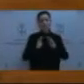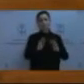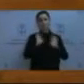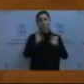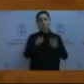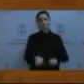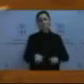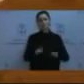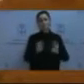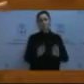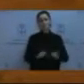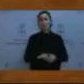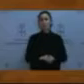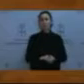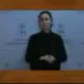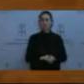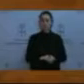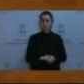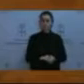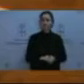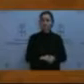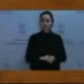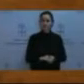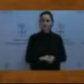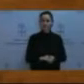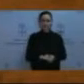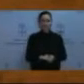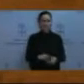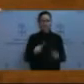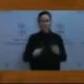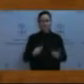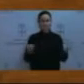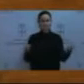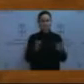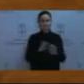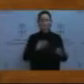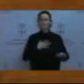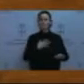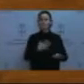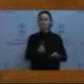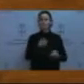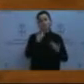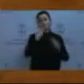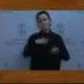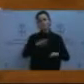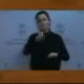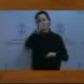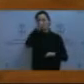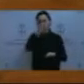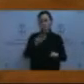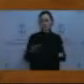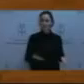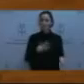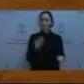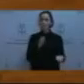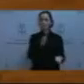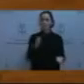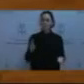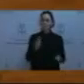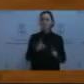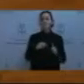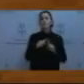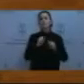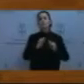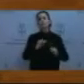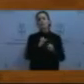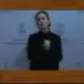Castilla y León. Y lo han llevado sin complejos, a pesar de ser una ley socialista. Y han hecho sus deberes porque